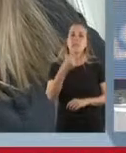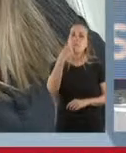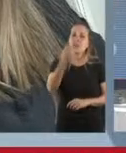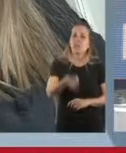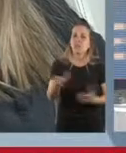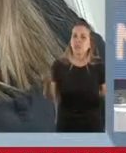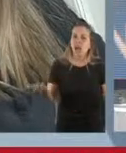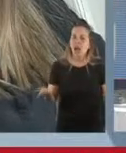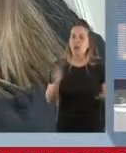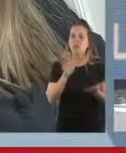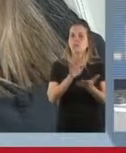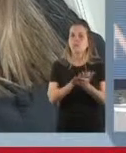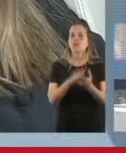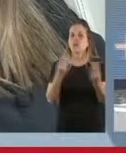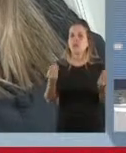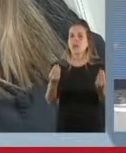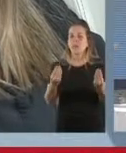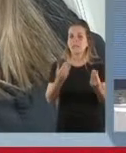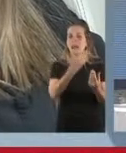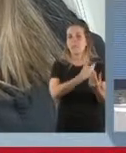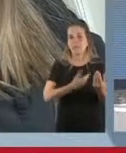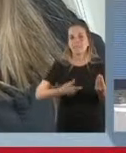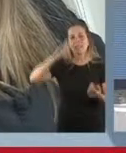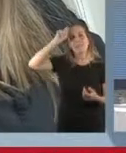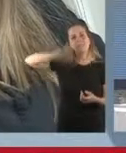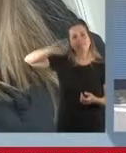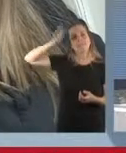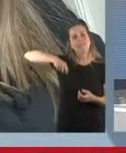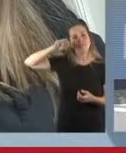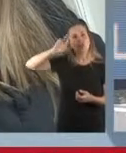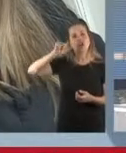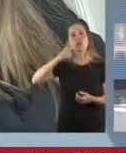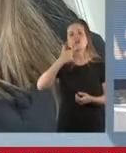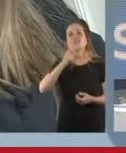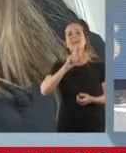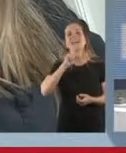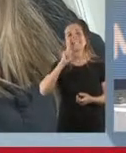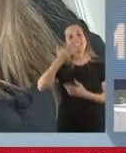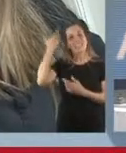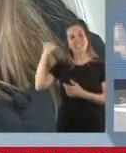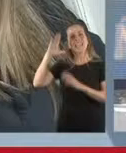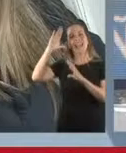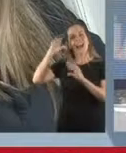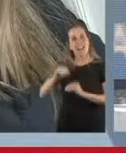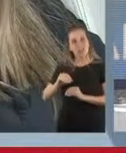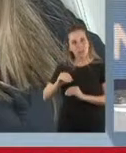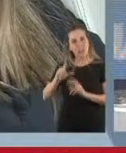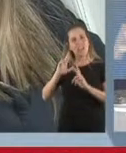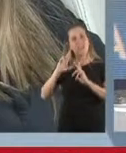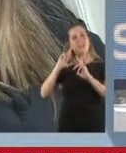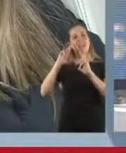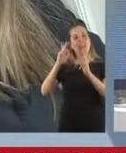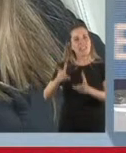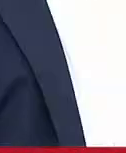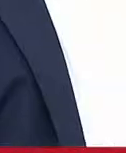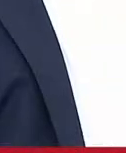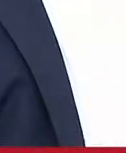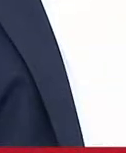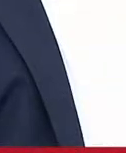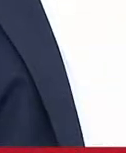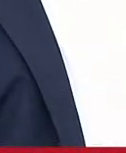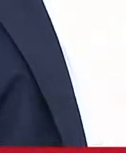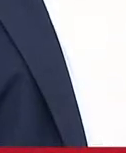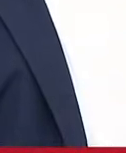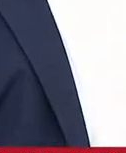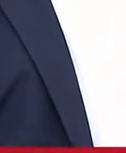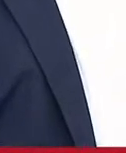alguien te amenaza denuncialo y la línea es la 134 esto es muy importante para vos que recibís un plan para las personas que